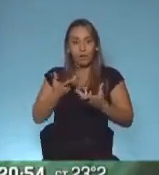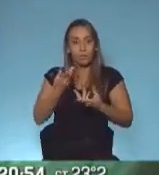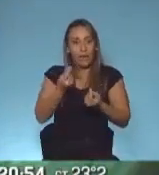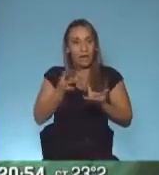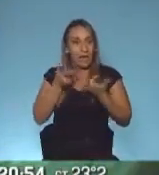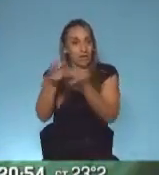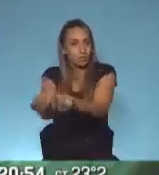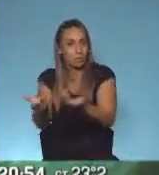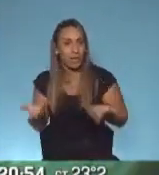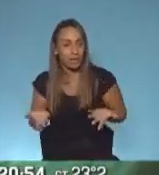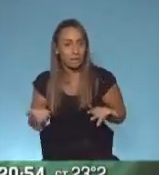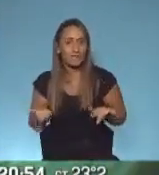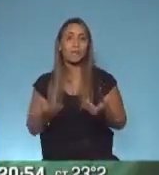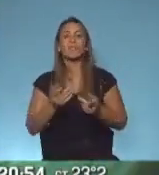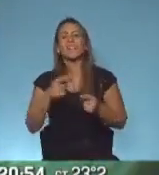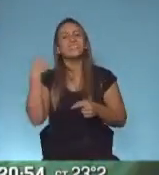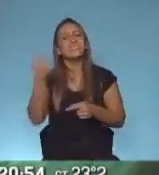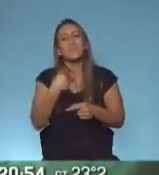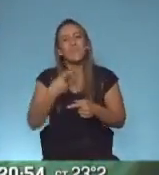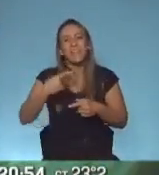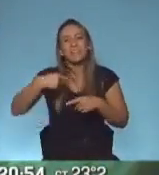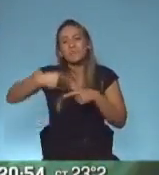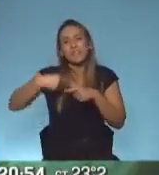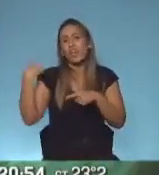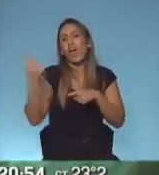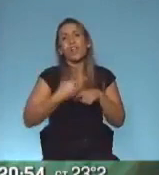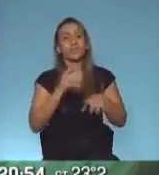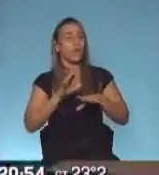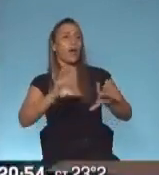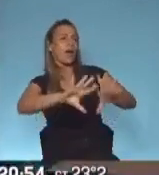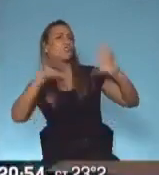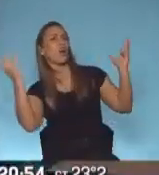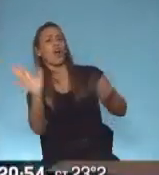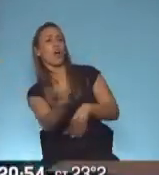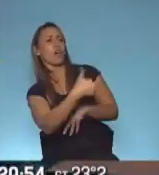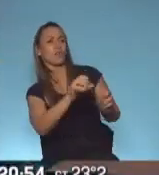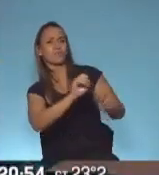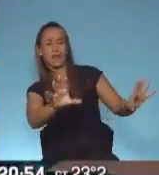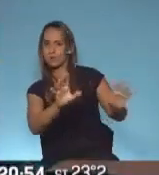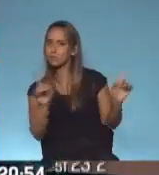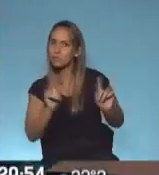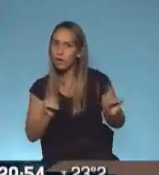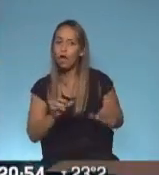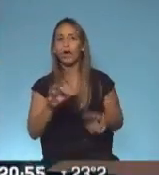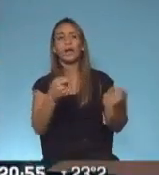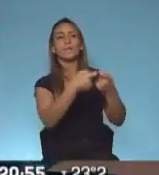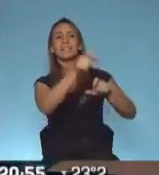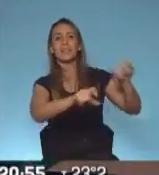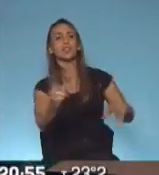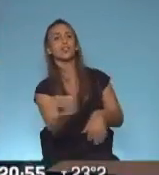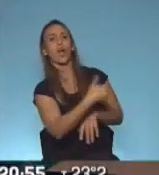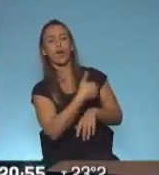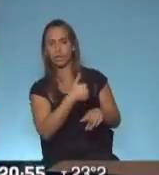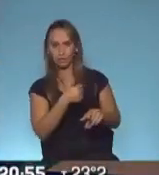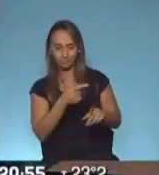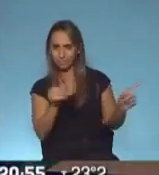de englobar, en esto que siempre está mal generalizar, también de este lado está mal generalizar, pero estaba muy claro. De hecho, ya iremos al primer lugar